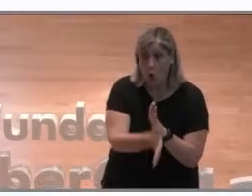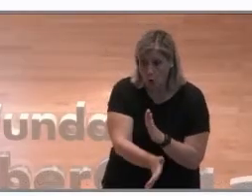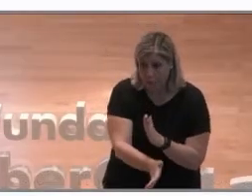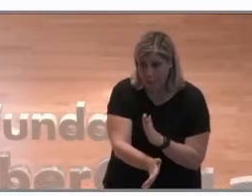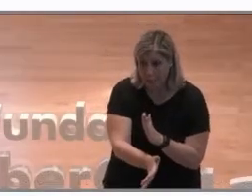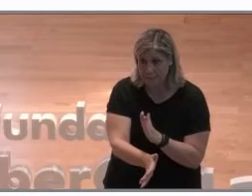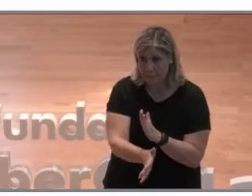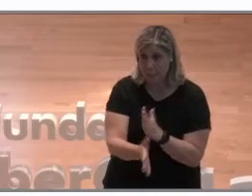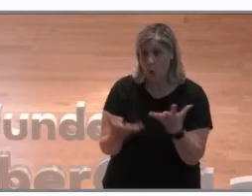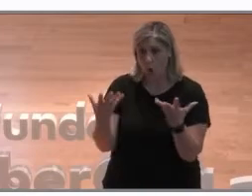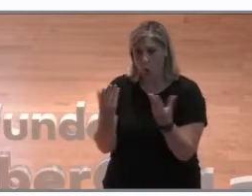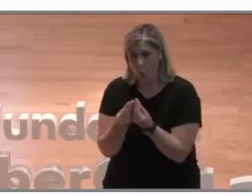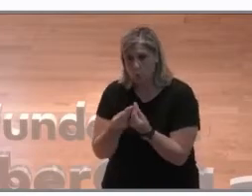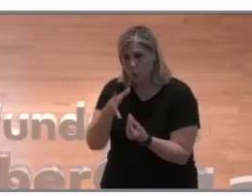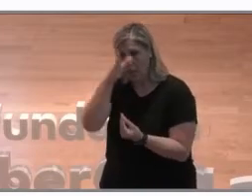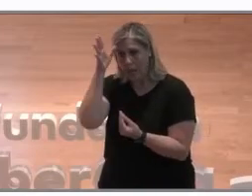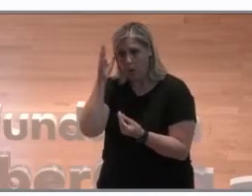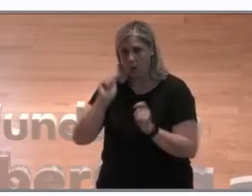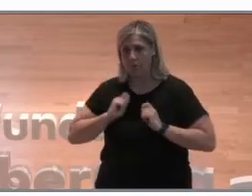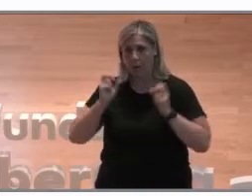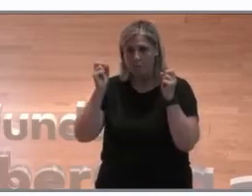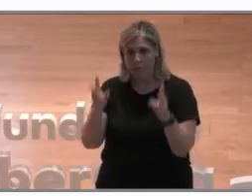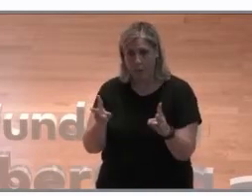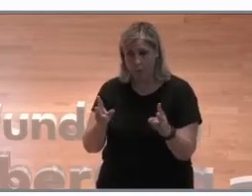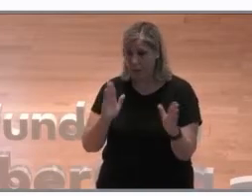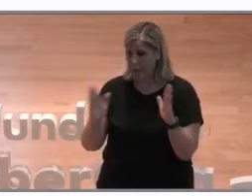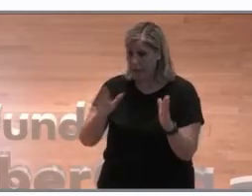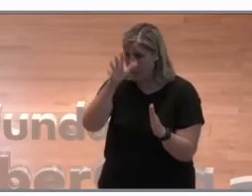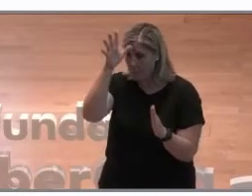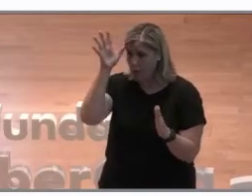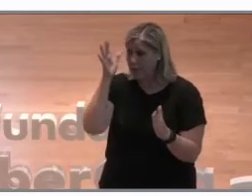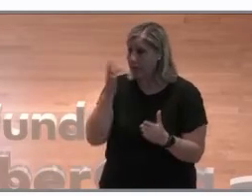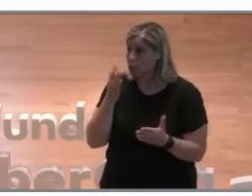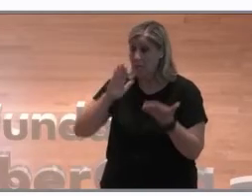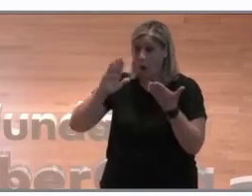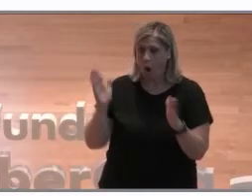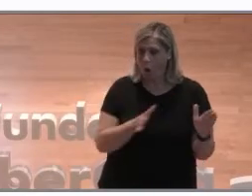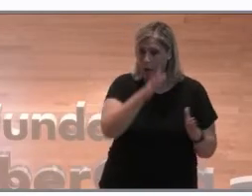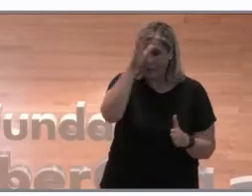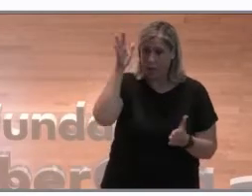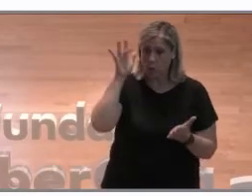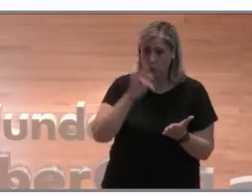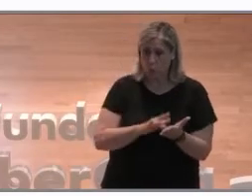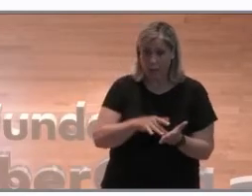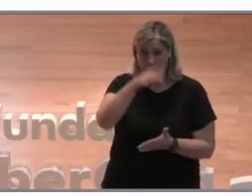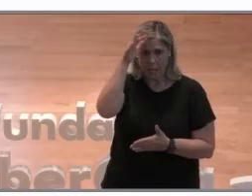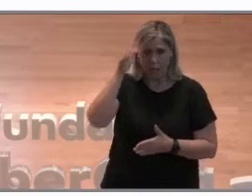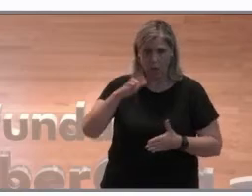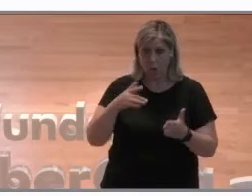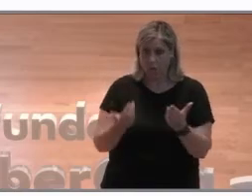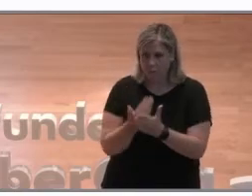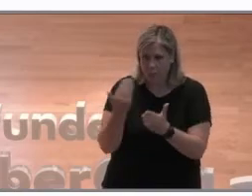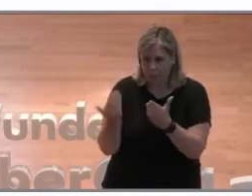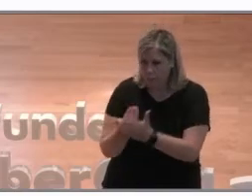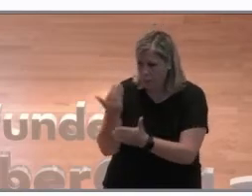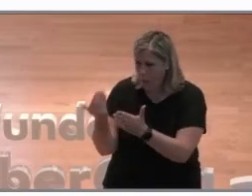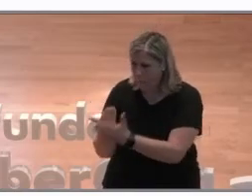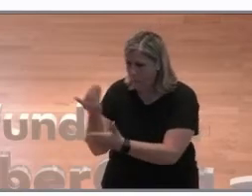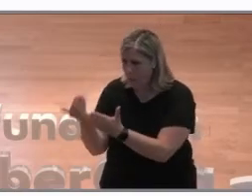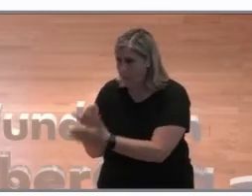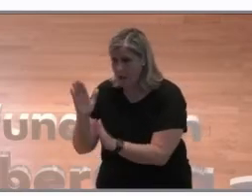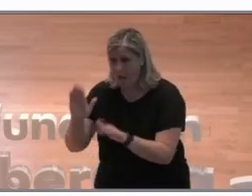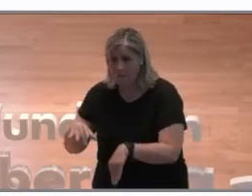con el calor van peor. Y en verano, pues si tenemos una ola de calor y este calor se mantiene, pues todas estas patologías van a